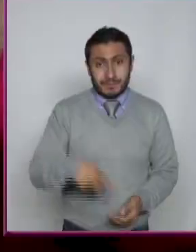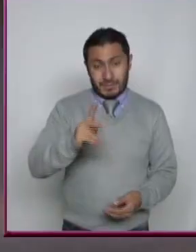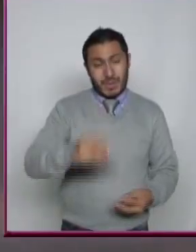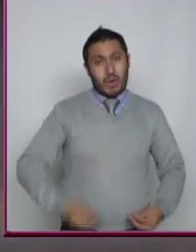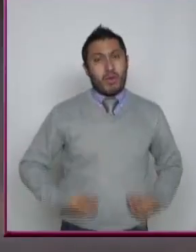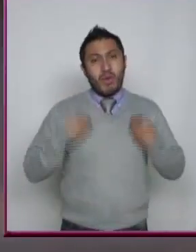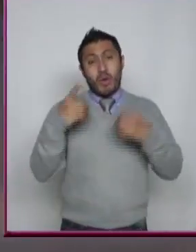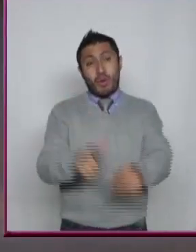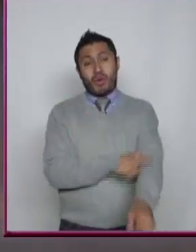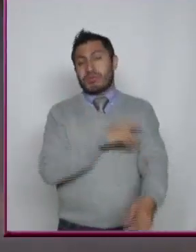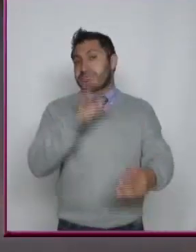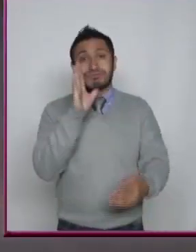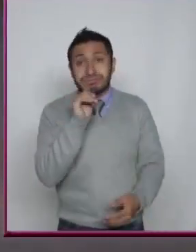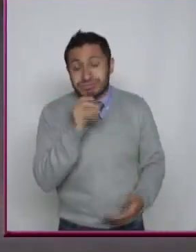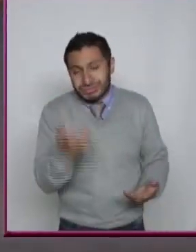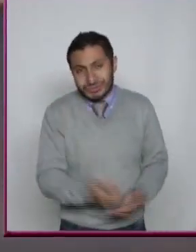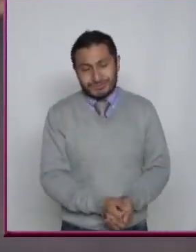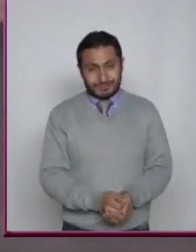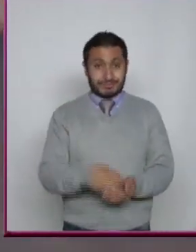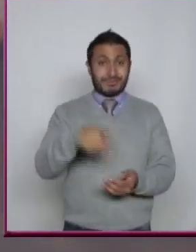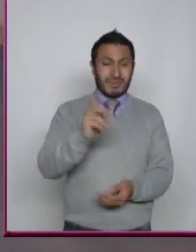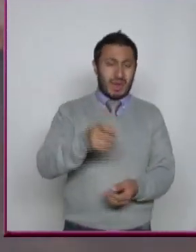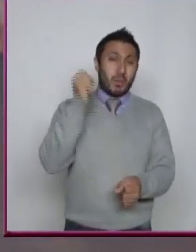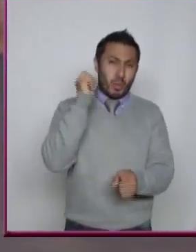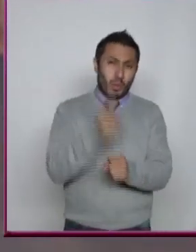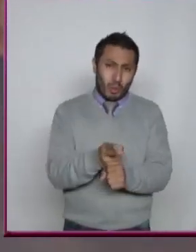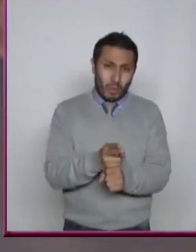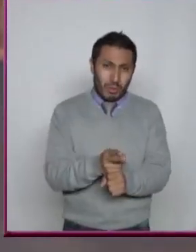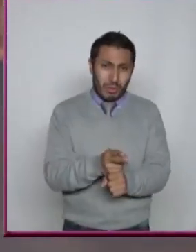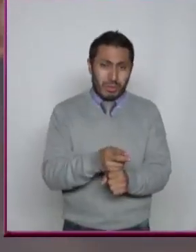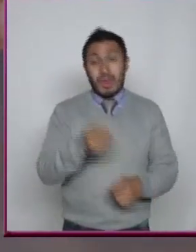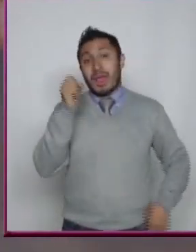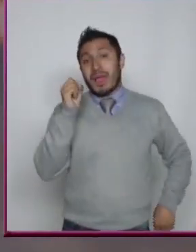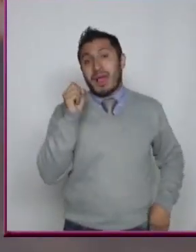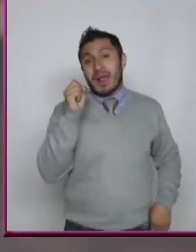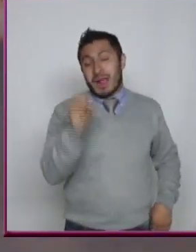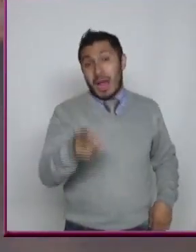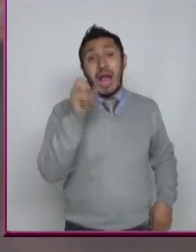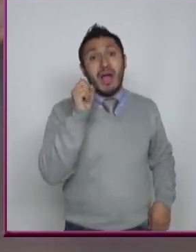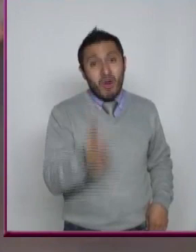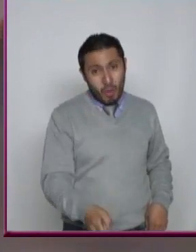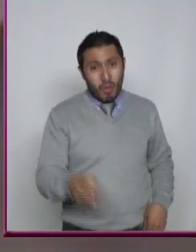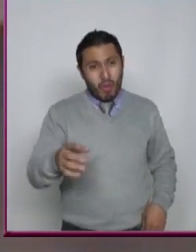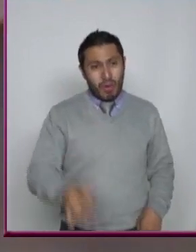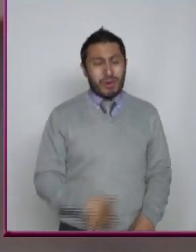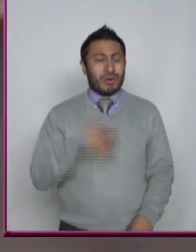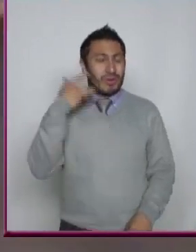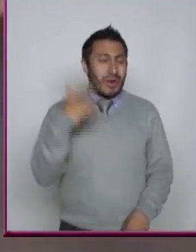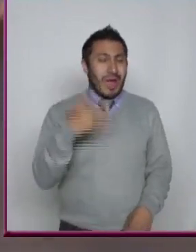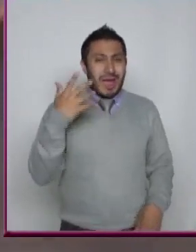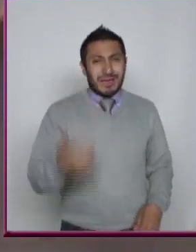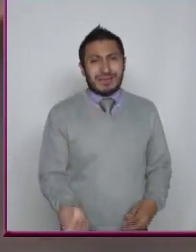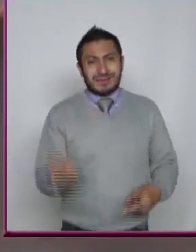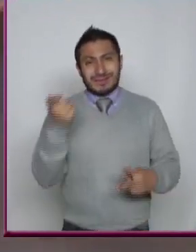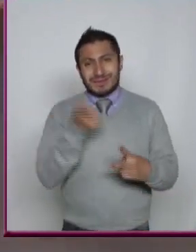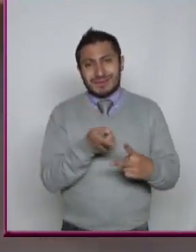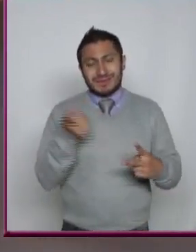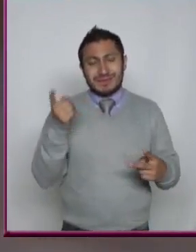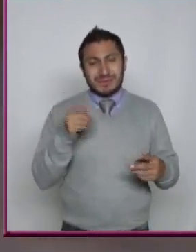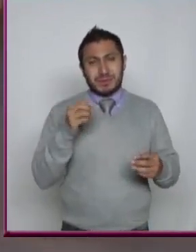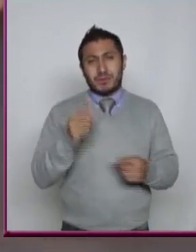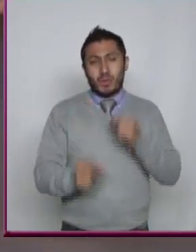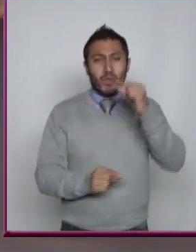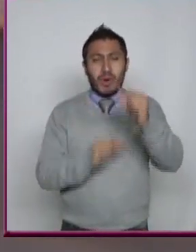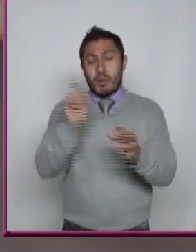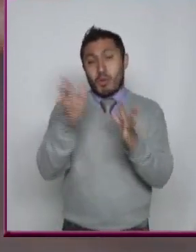vida. Por fortuna, aunque el fuego inicial desaparece en el tiempo, sí es posible y es perfectamente viable